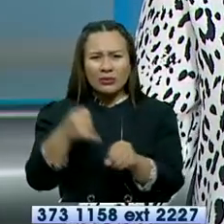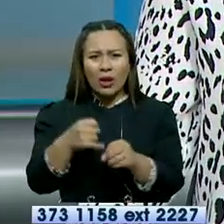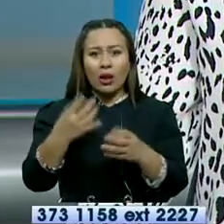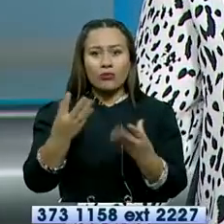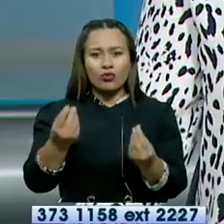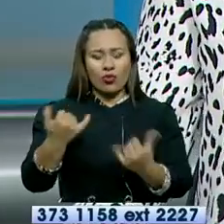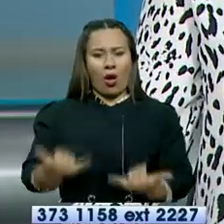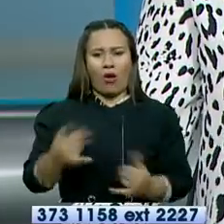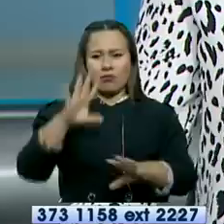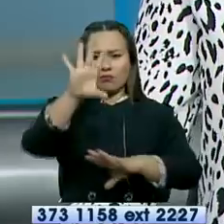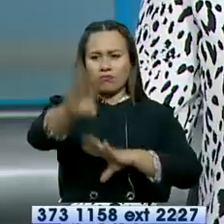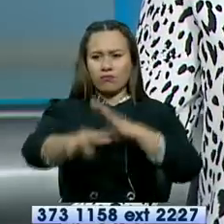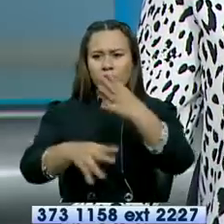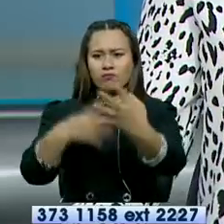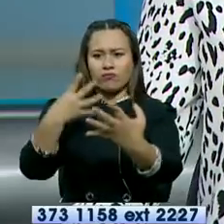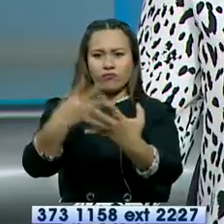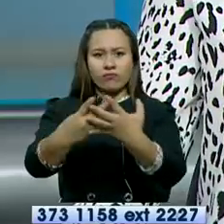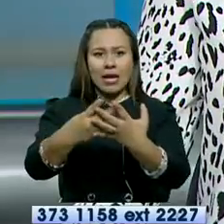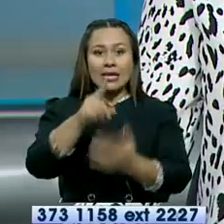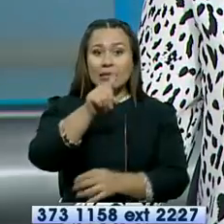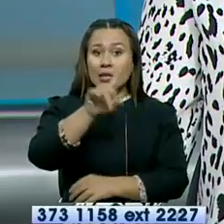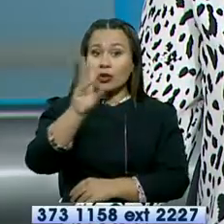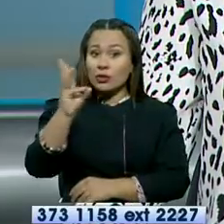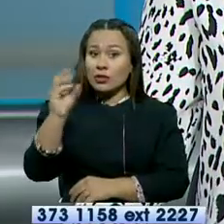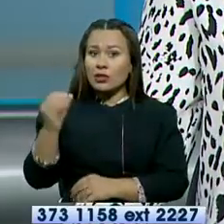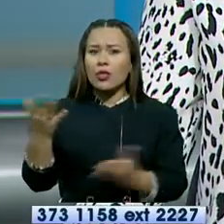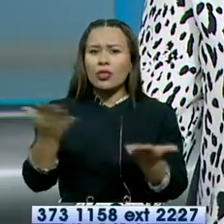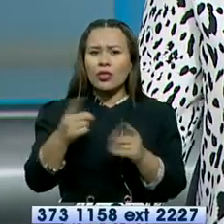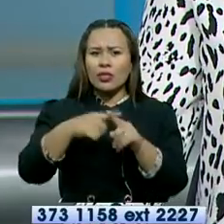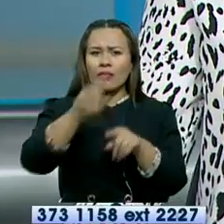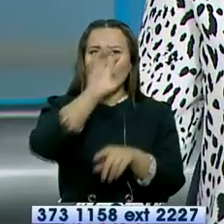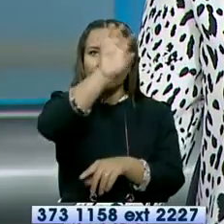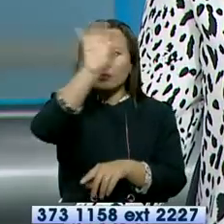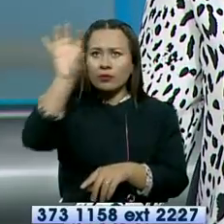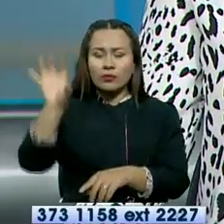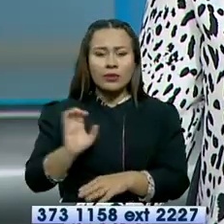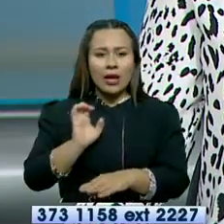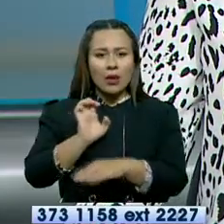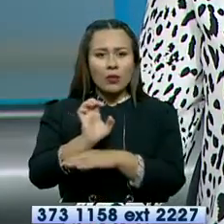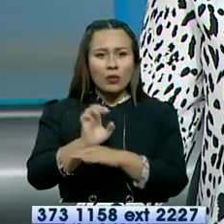Mega Fortaleza 2. La acción fue llevada a cabo en varios puntos del país.